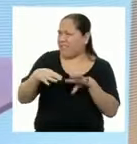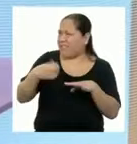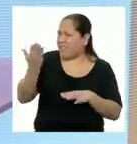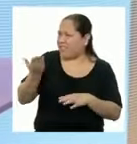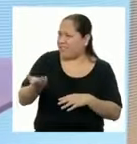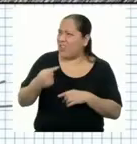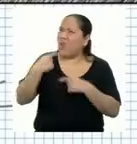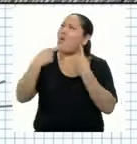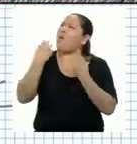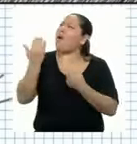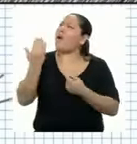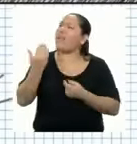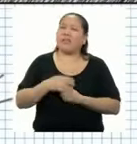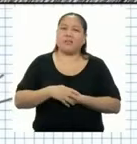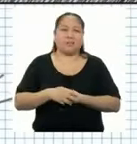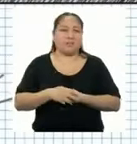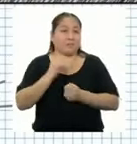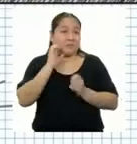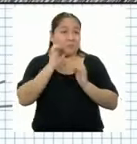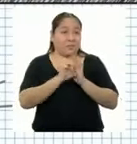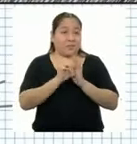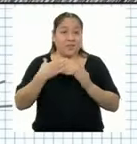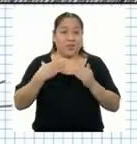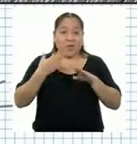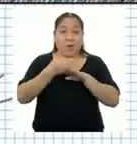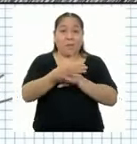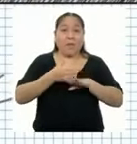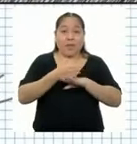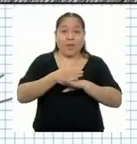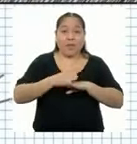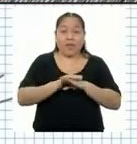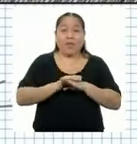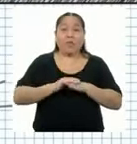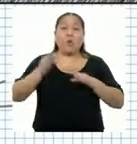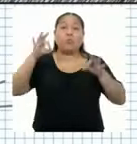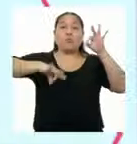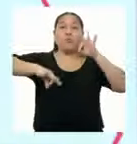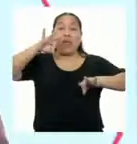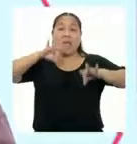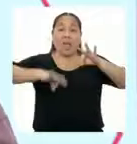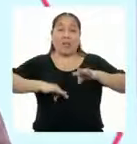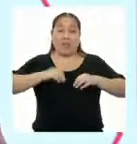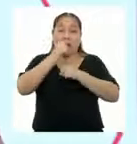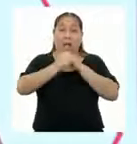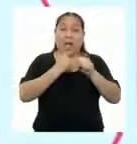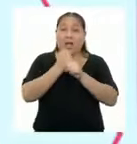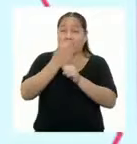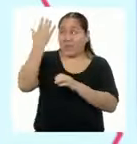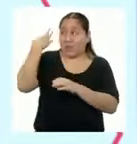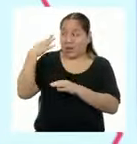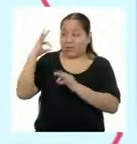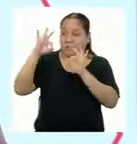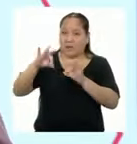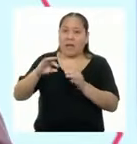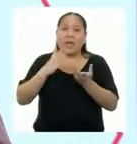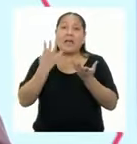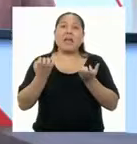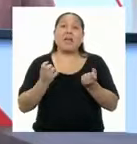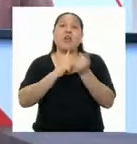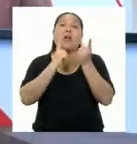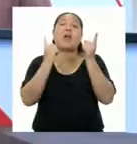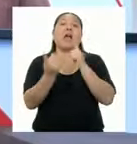ver, cuéntanos. Por ejemplo, tengo unas maderas de una obra de teatro que se hizo hace unos años y me gustaría transformarlas en estantes para